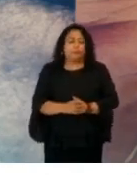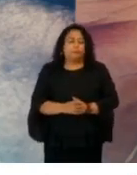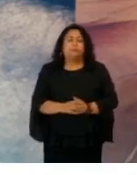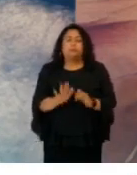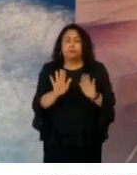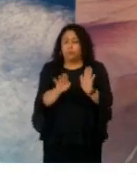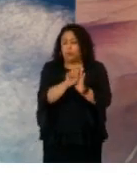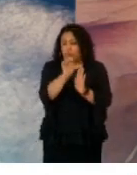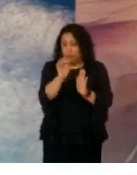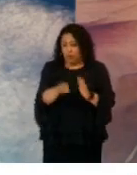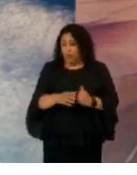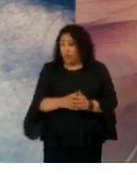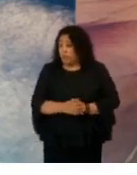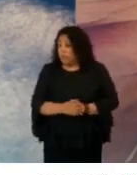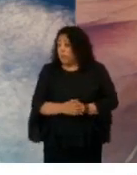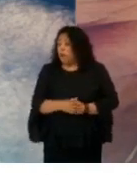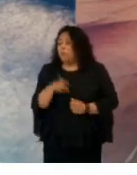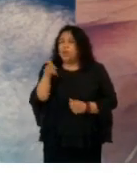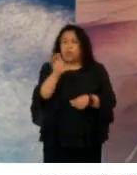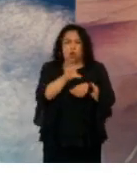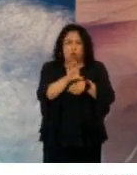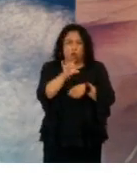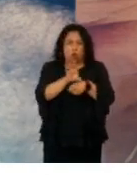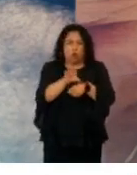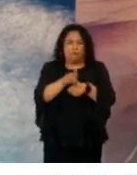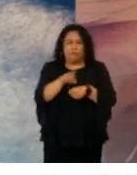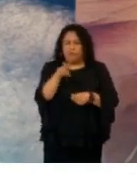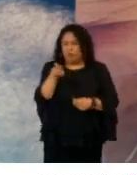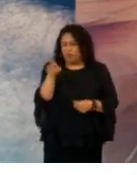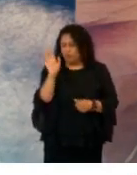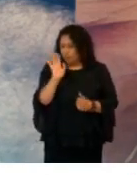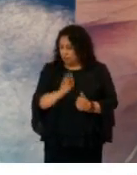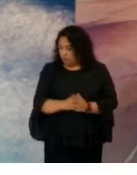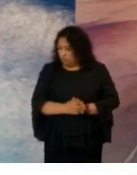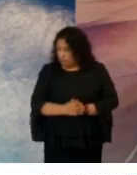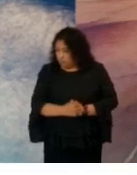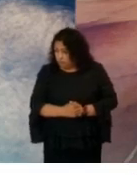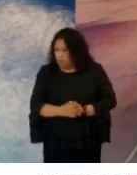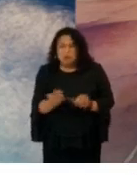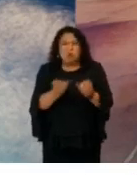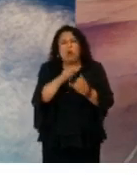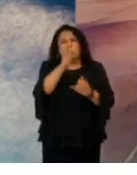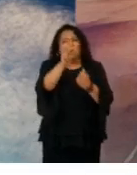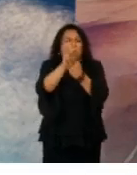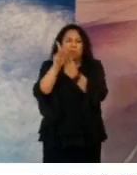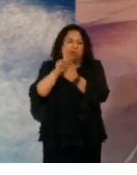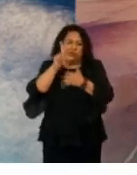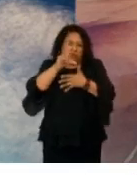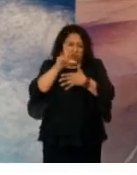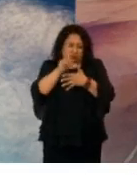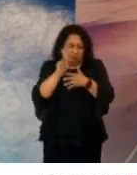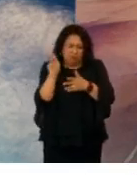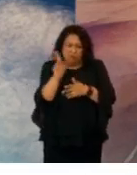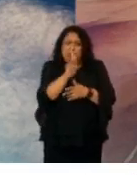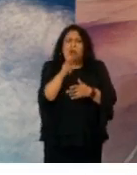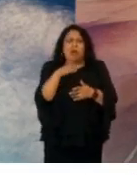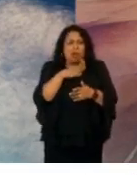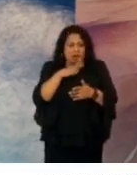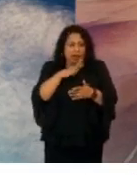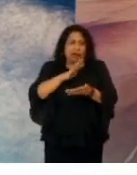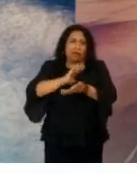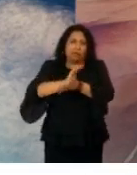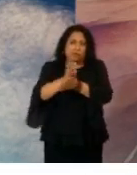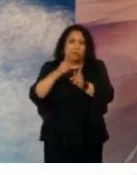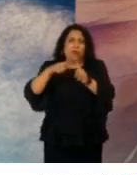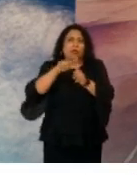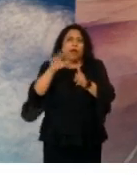Por ejemplo, a poner un caso en Colombia, en el que estaba muy cerca, que en Colombia, como cualquier país de América Latina, hay discriminación positiva